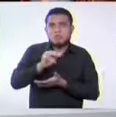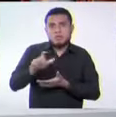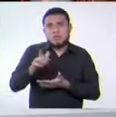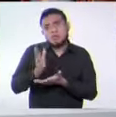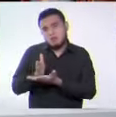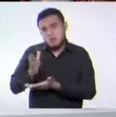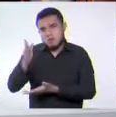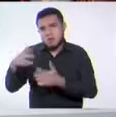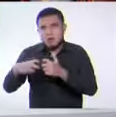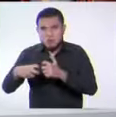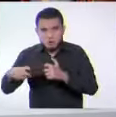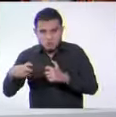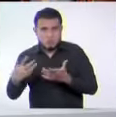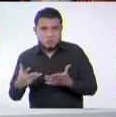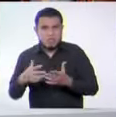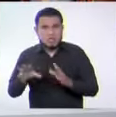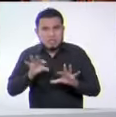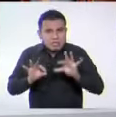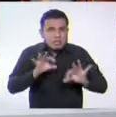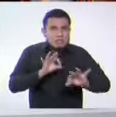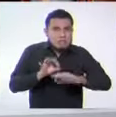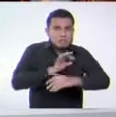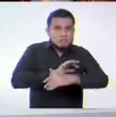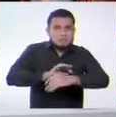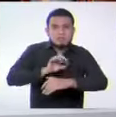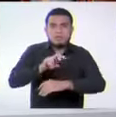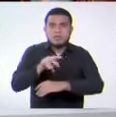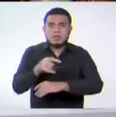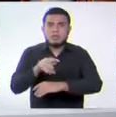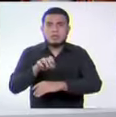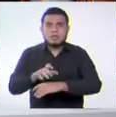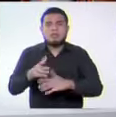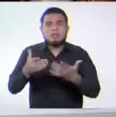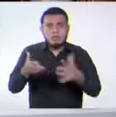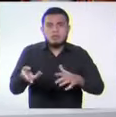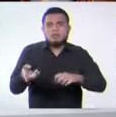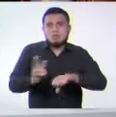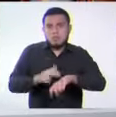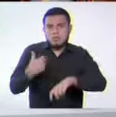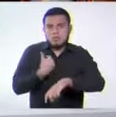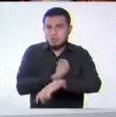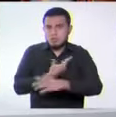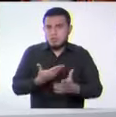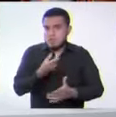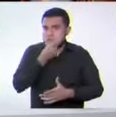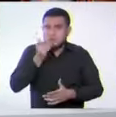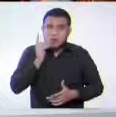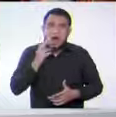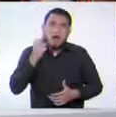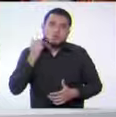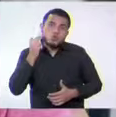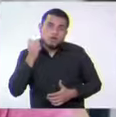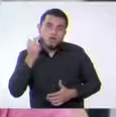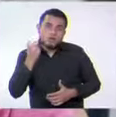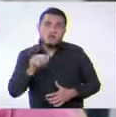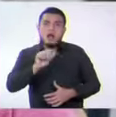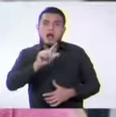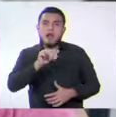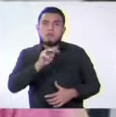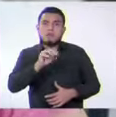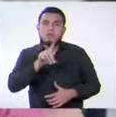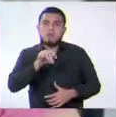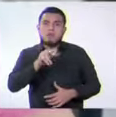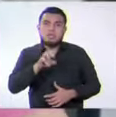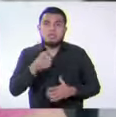en ciertos vegetales. Los carbohidratos más comunes de nuestra dieta son los azúcares y los almidones. Por